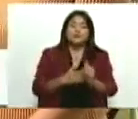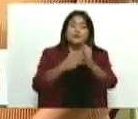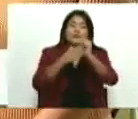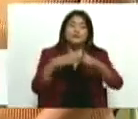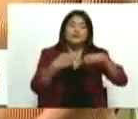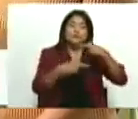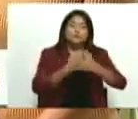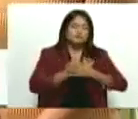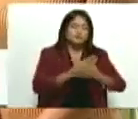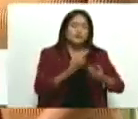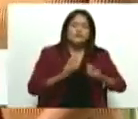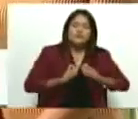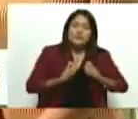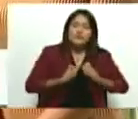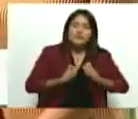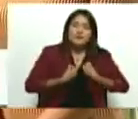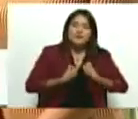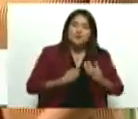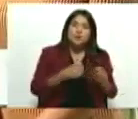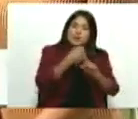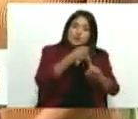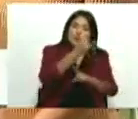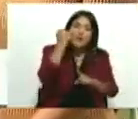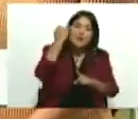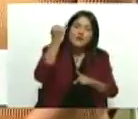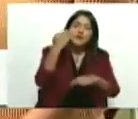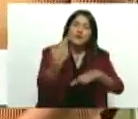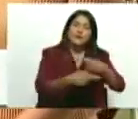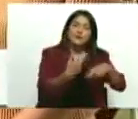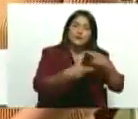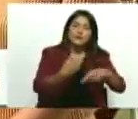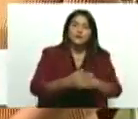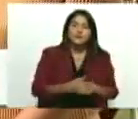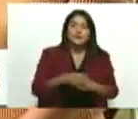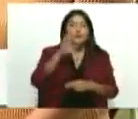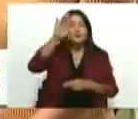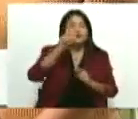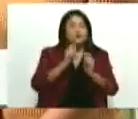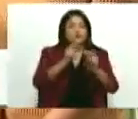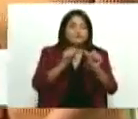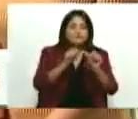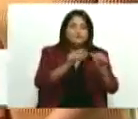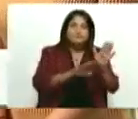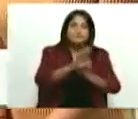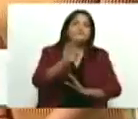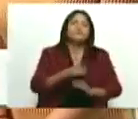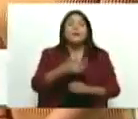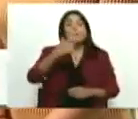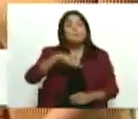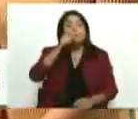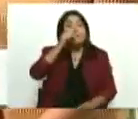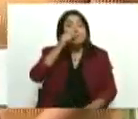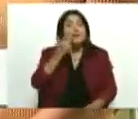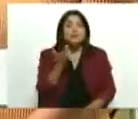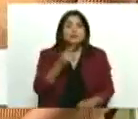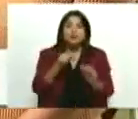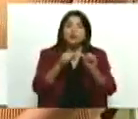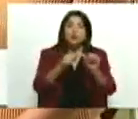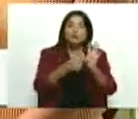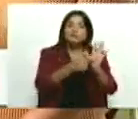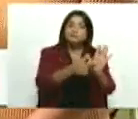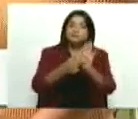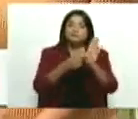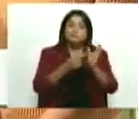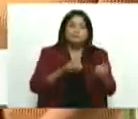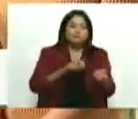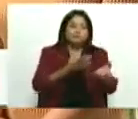vida defendiendo una idea, pero sobre todo defendiendo la construcción de futuro. Jorge Rodríguez vive en el ejemplo y vive en el corazón